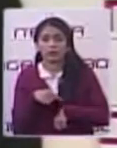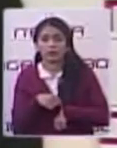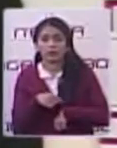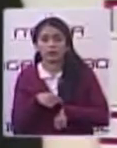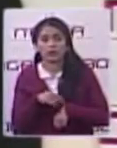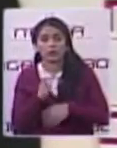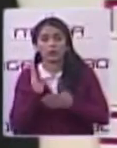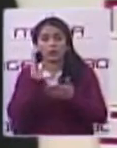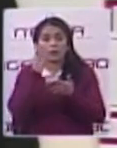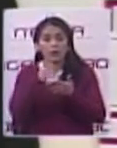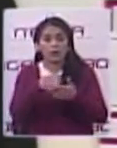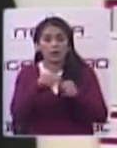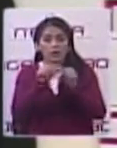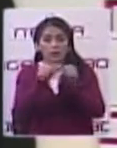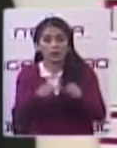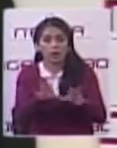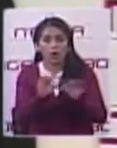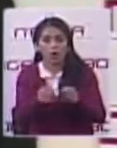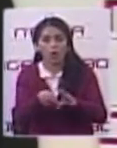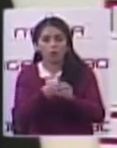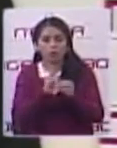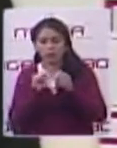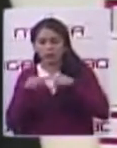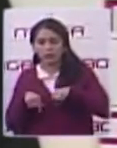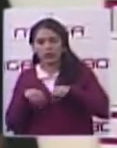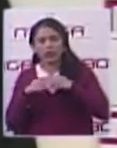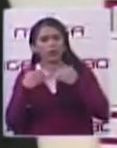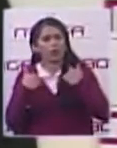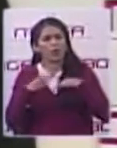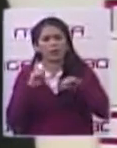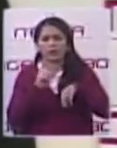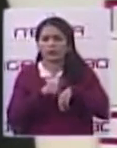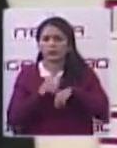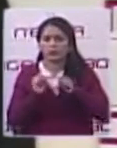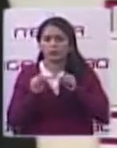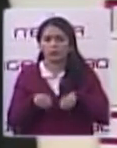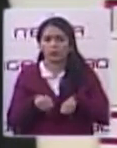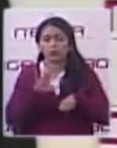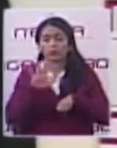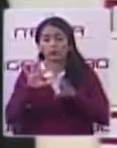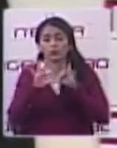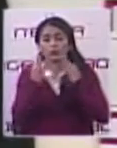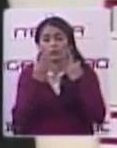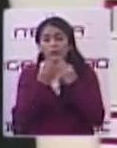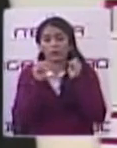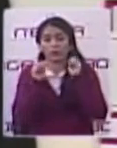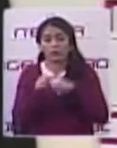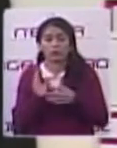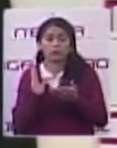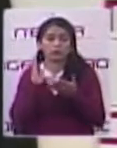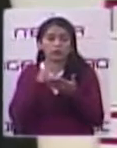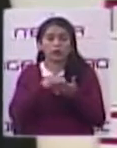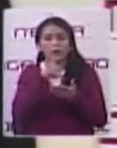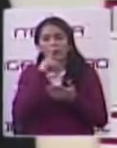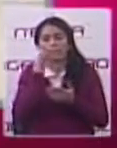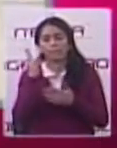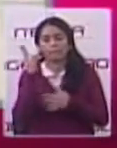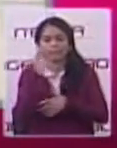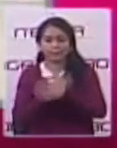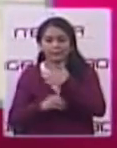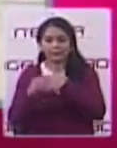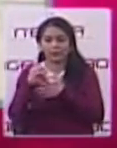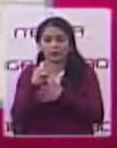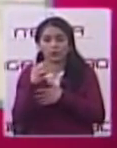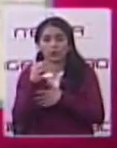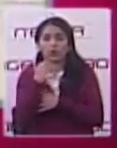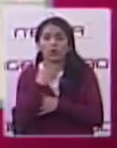ya sea dentro del país o fuera del país, y esto cubre a toda la familia, es decir, el cónyuge y los hijos menores de